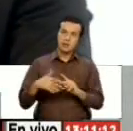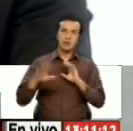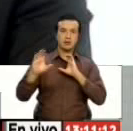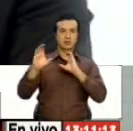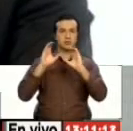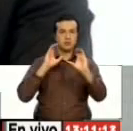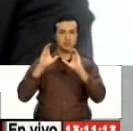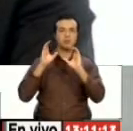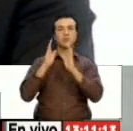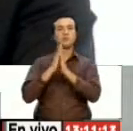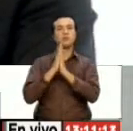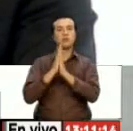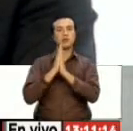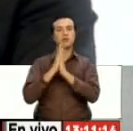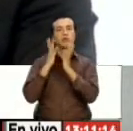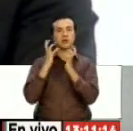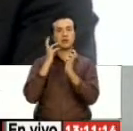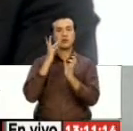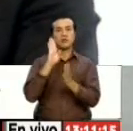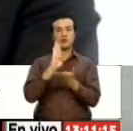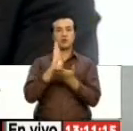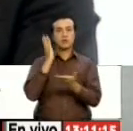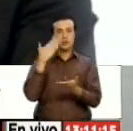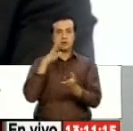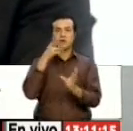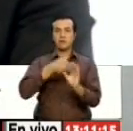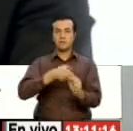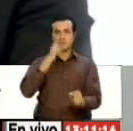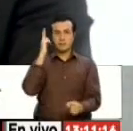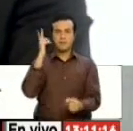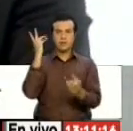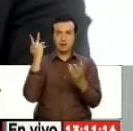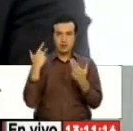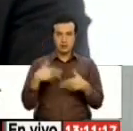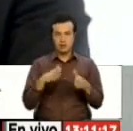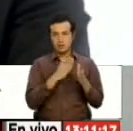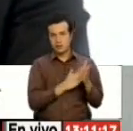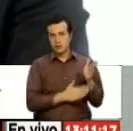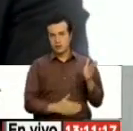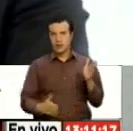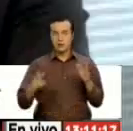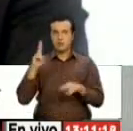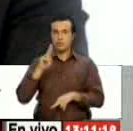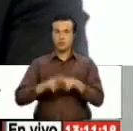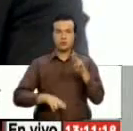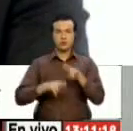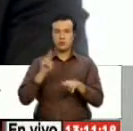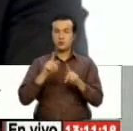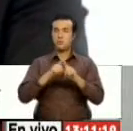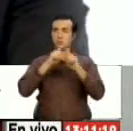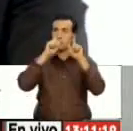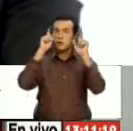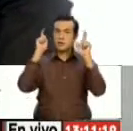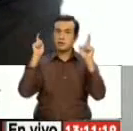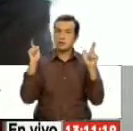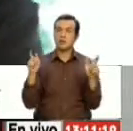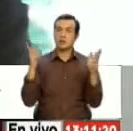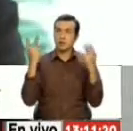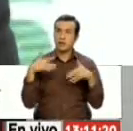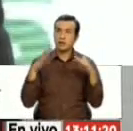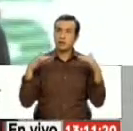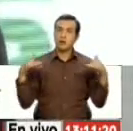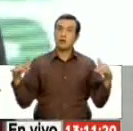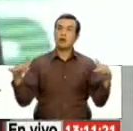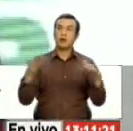él y le he pedido poder dejar el IES finalmente después de haber hecho la obra más grande que se ha hecho en todos